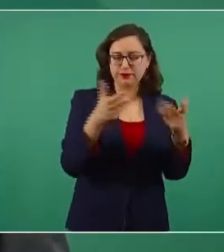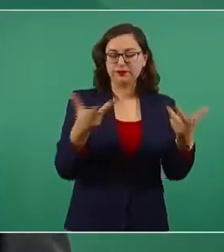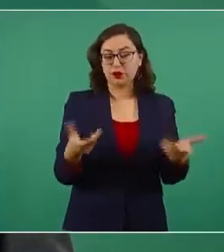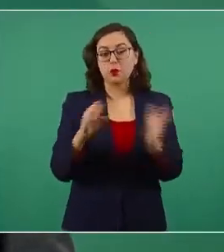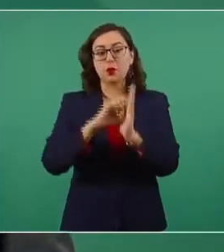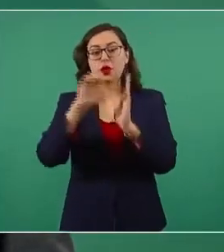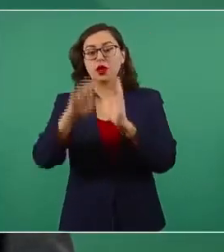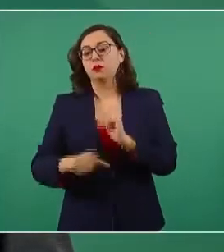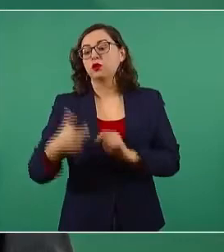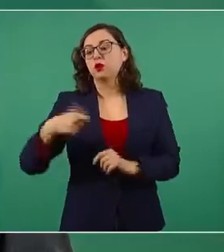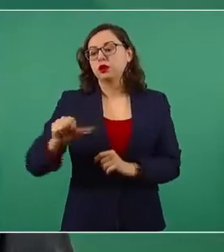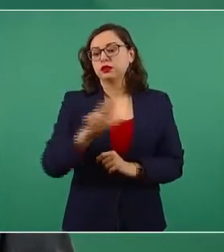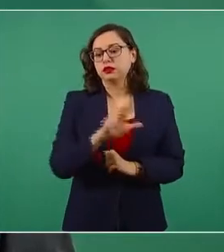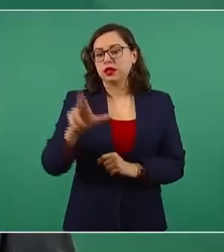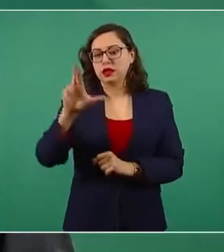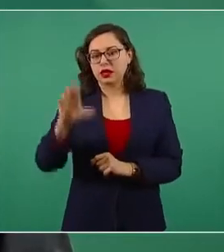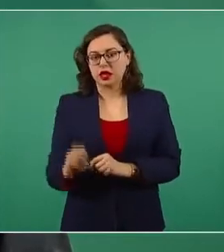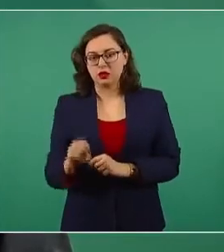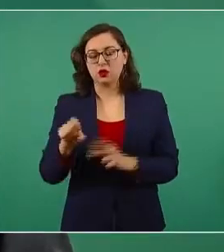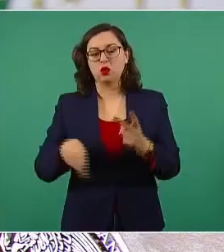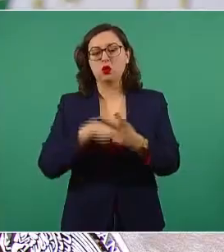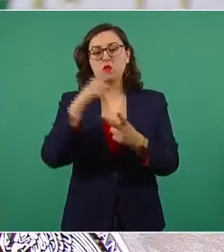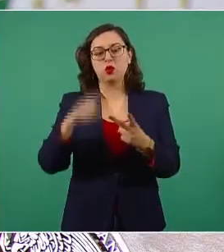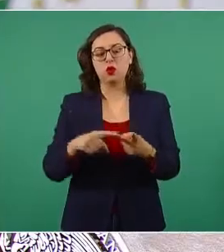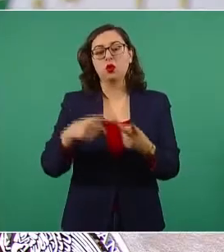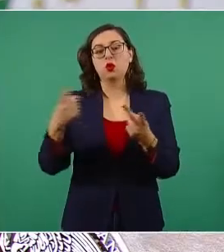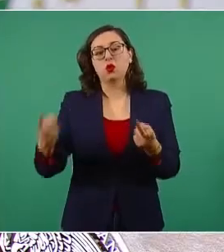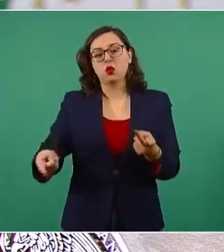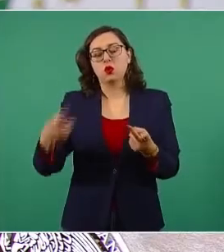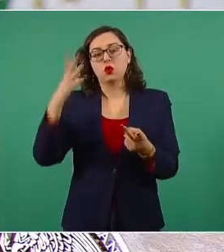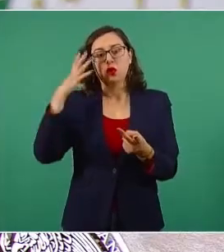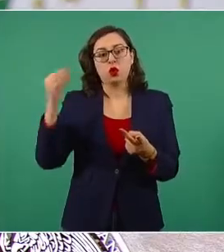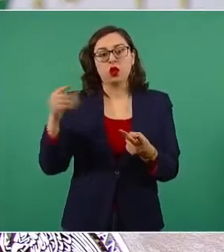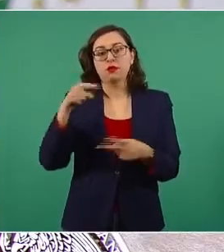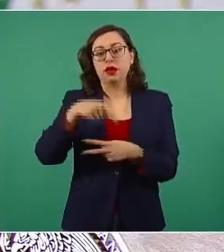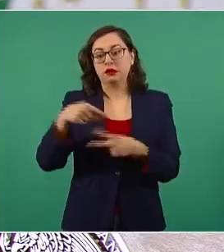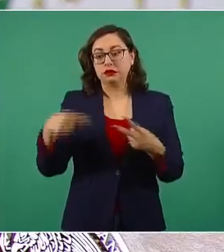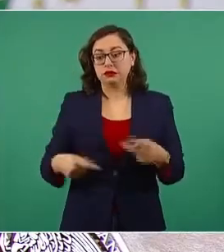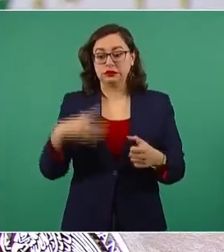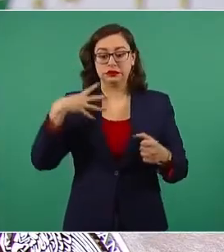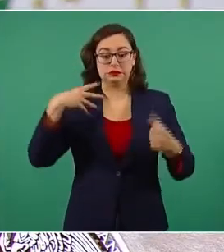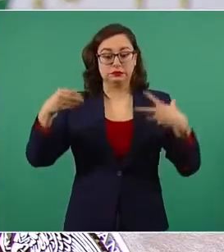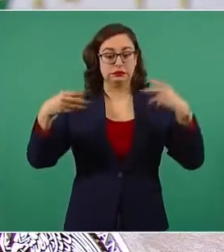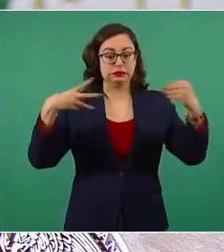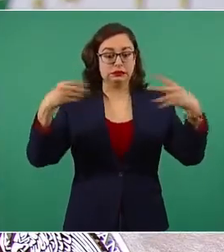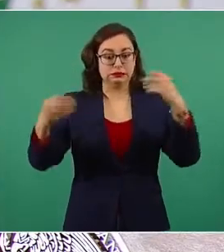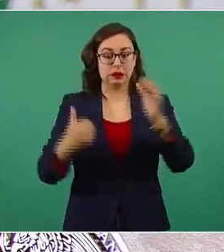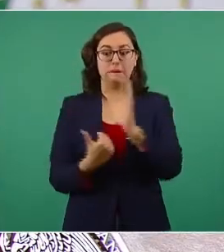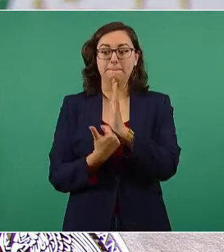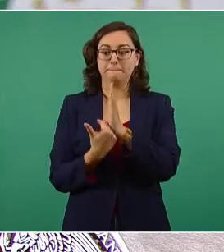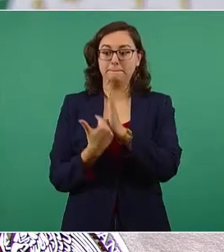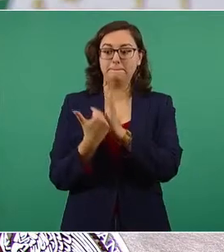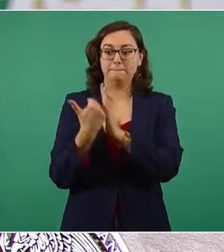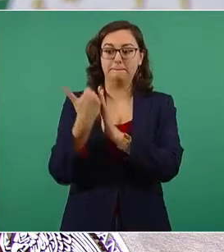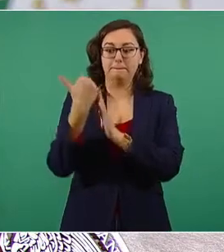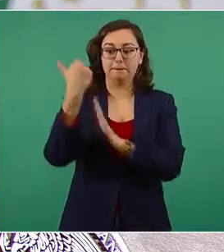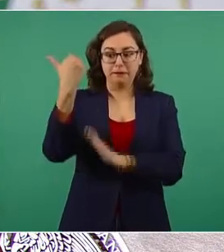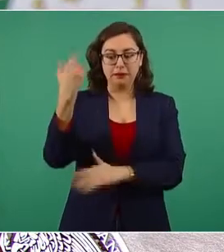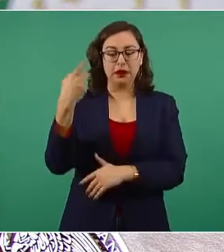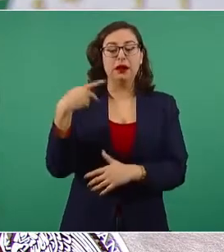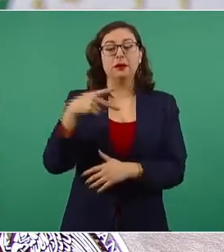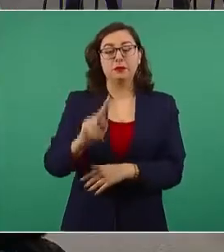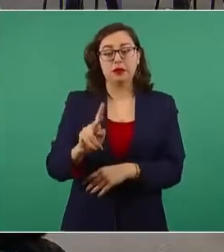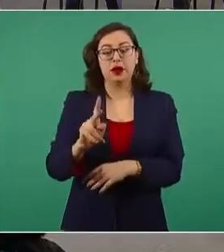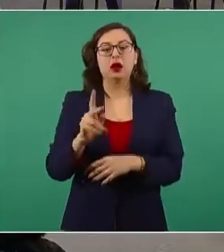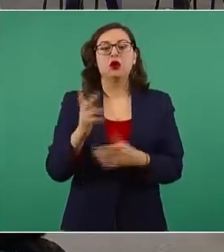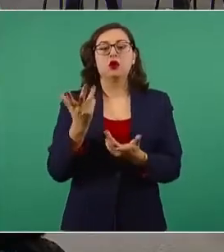Semana Santa, pero en el resto de las entidades federativas en general hay una tendencia estable o en la mayoría a